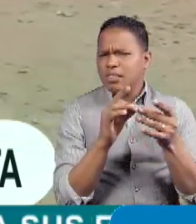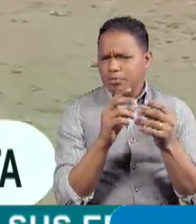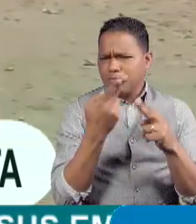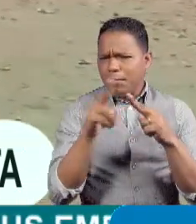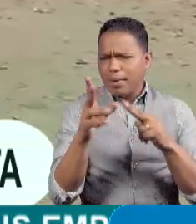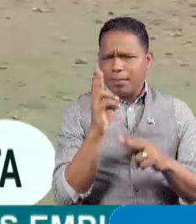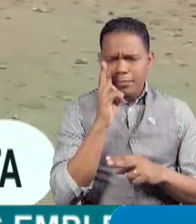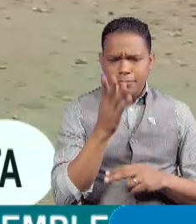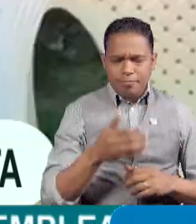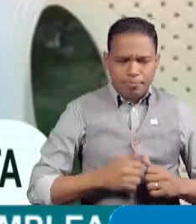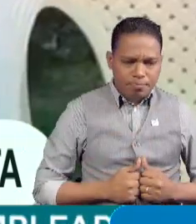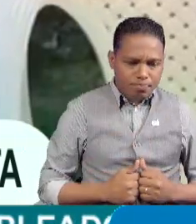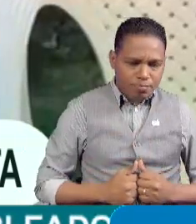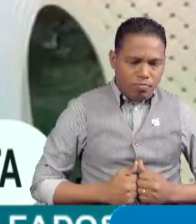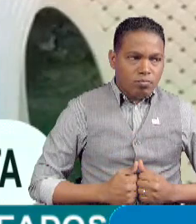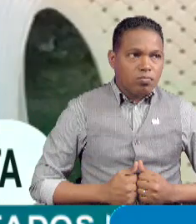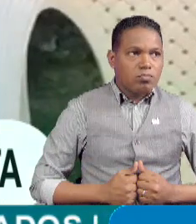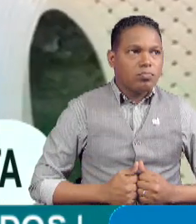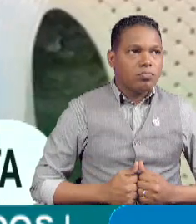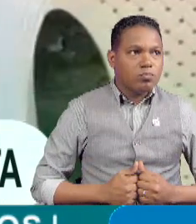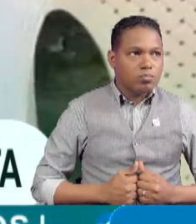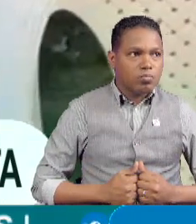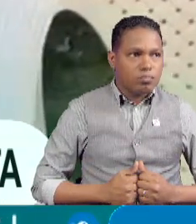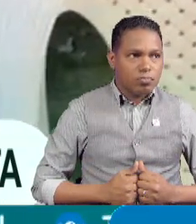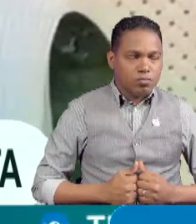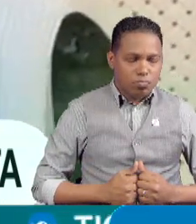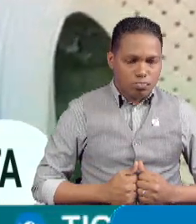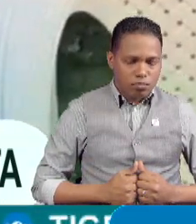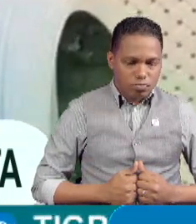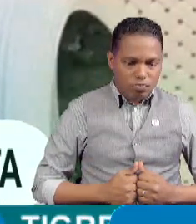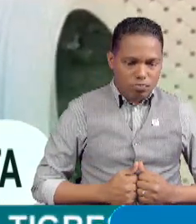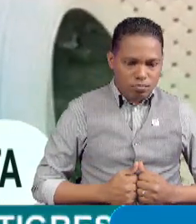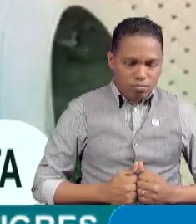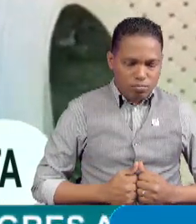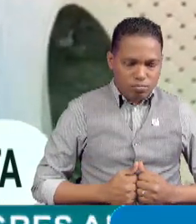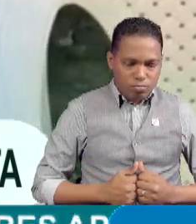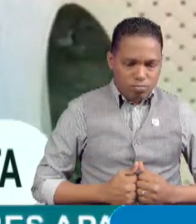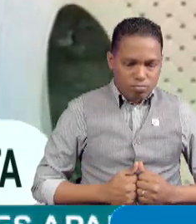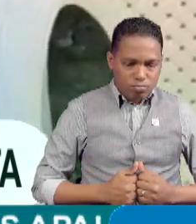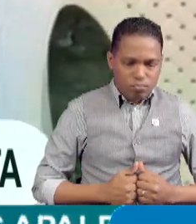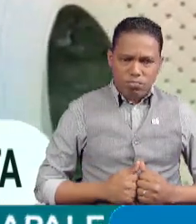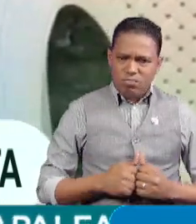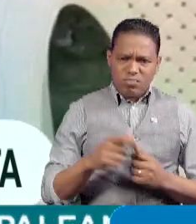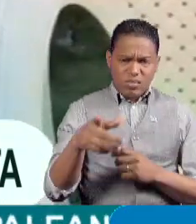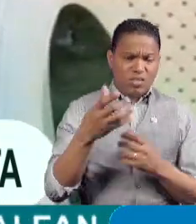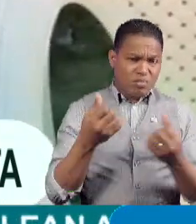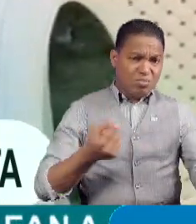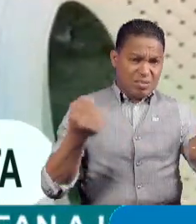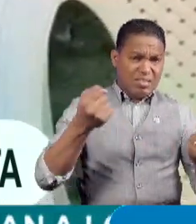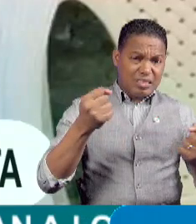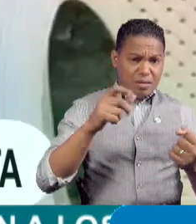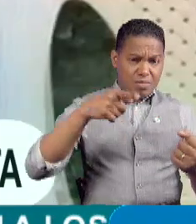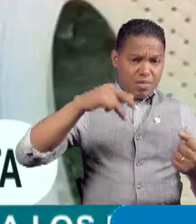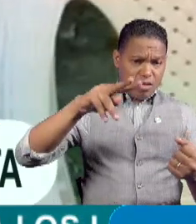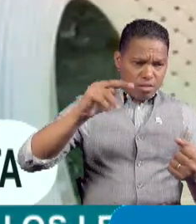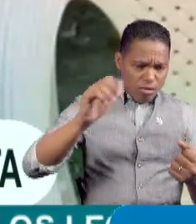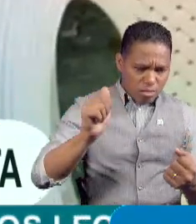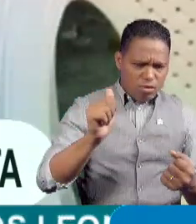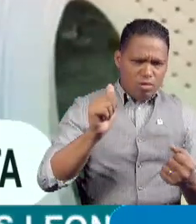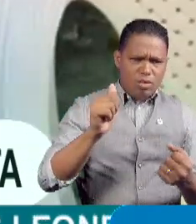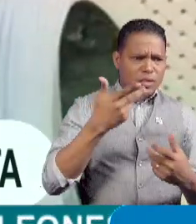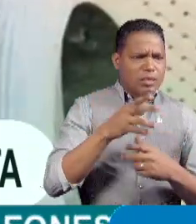declaración. Ellos no deben separarse en esa curva. O curvan el de La Patana. Pero quizás si él se hubiera ido